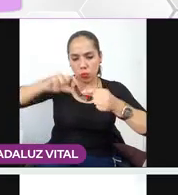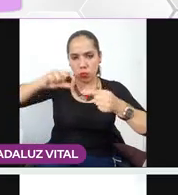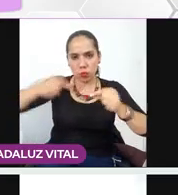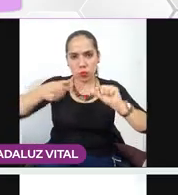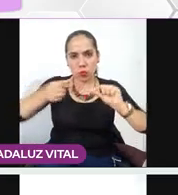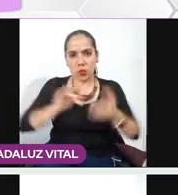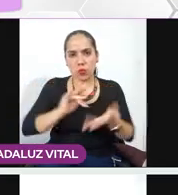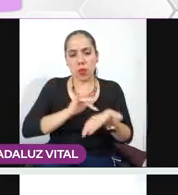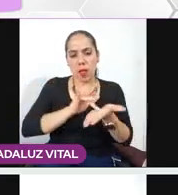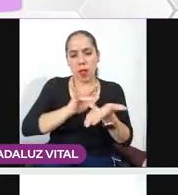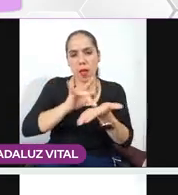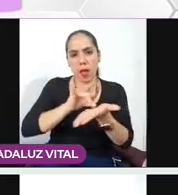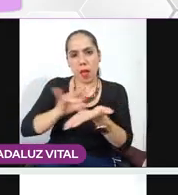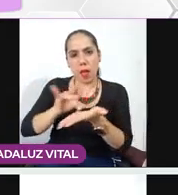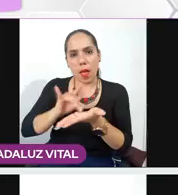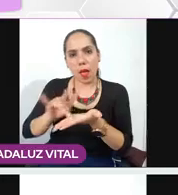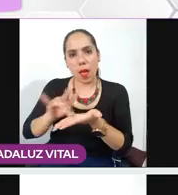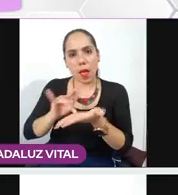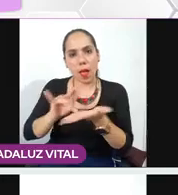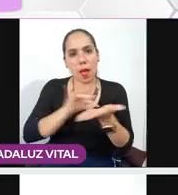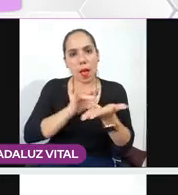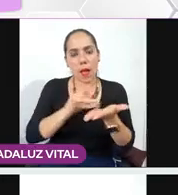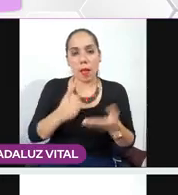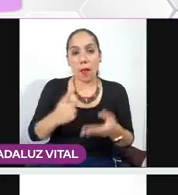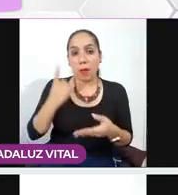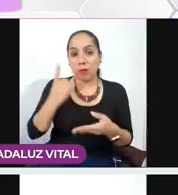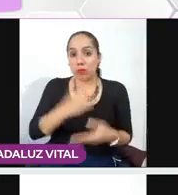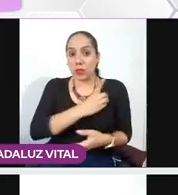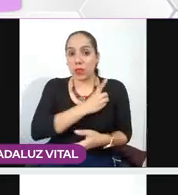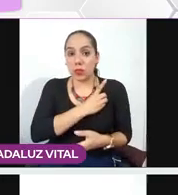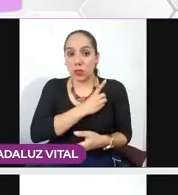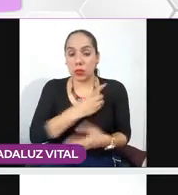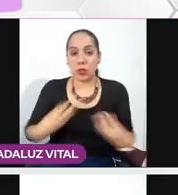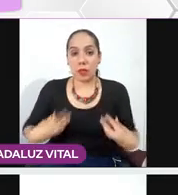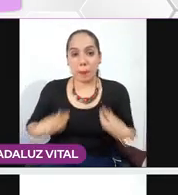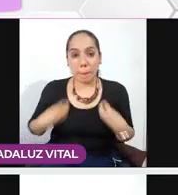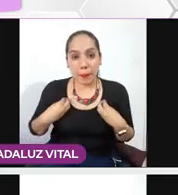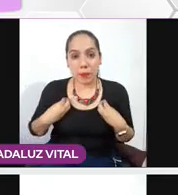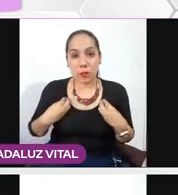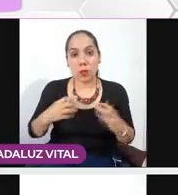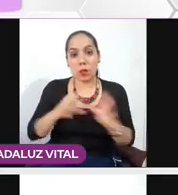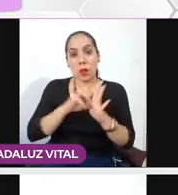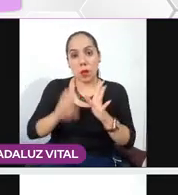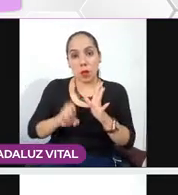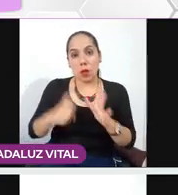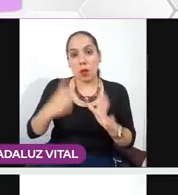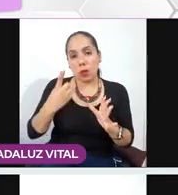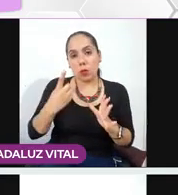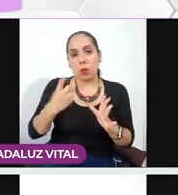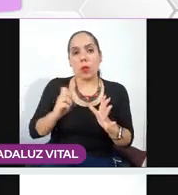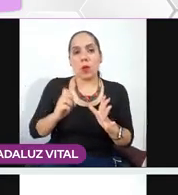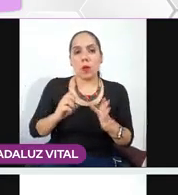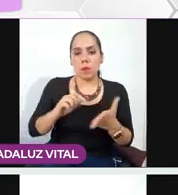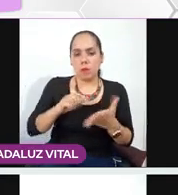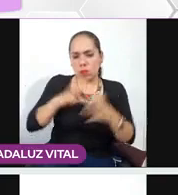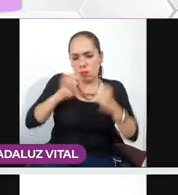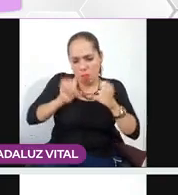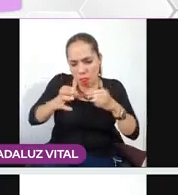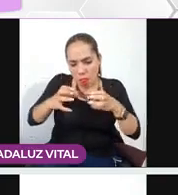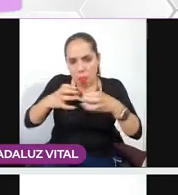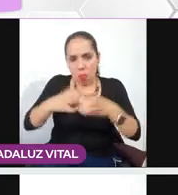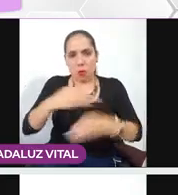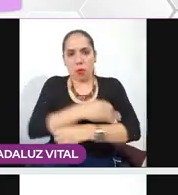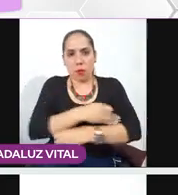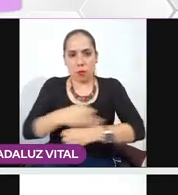Es la única persona en su familia que vive en un sistema monoparental, su familia nuclear es monoparental, pero todo